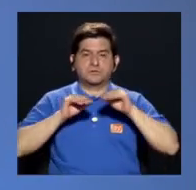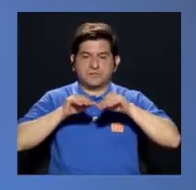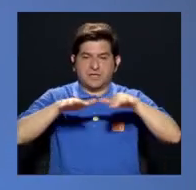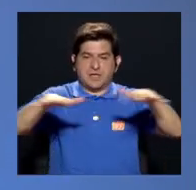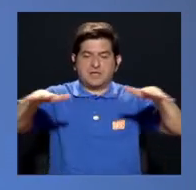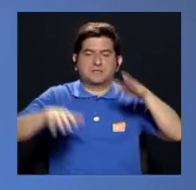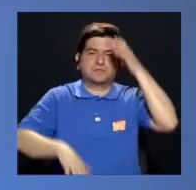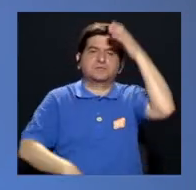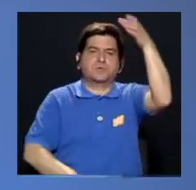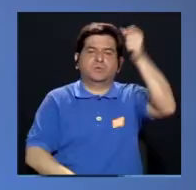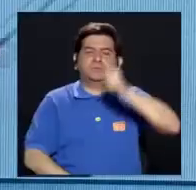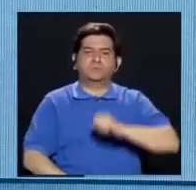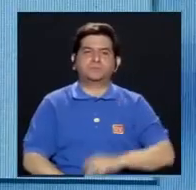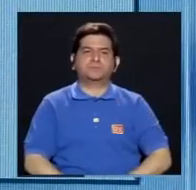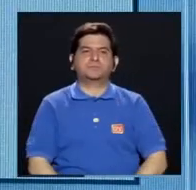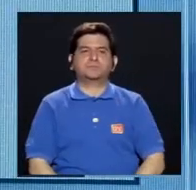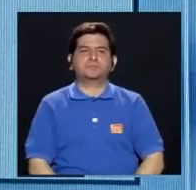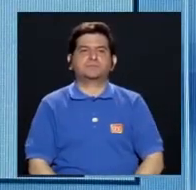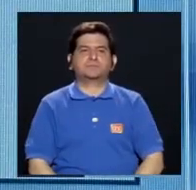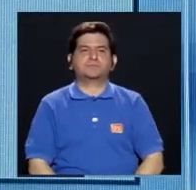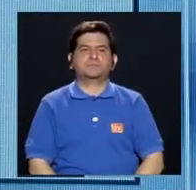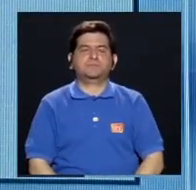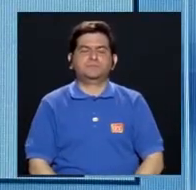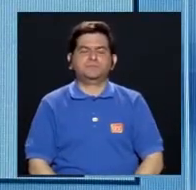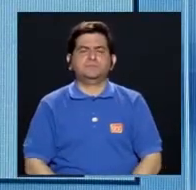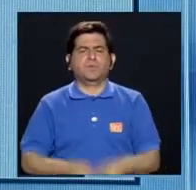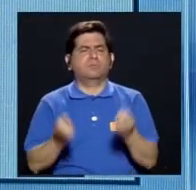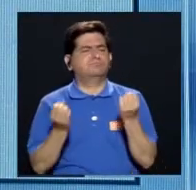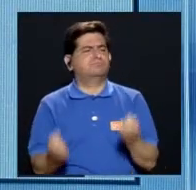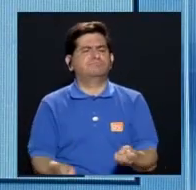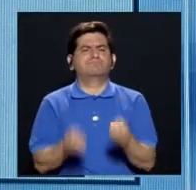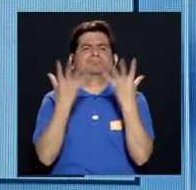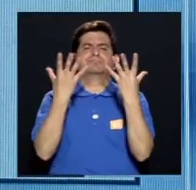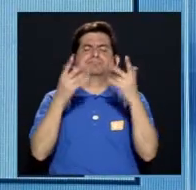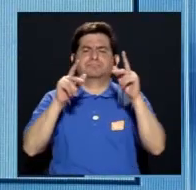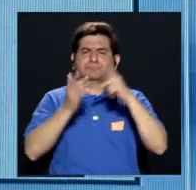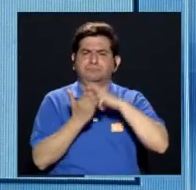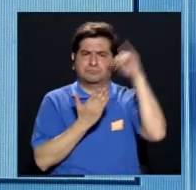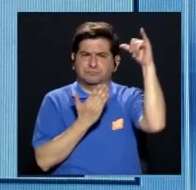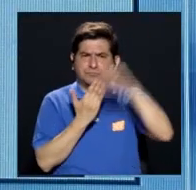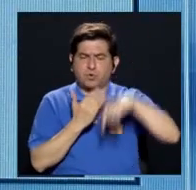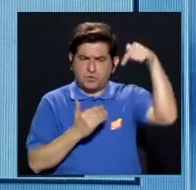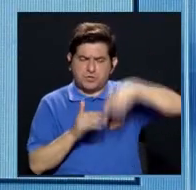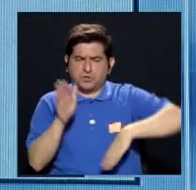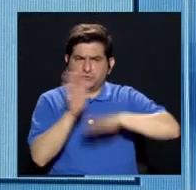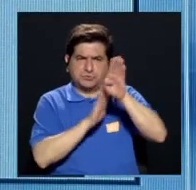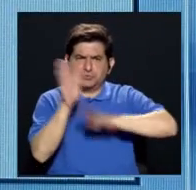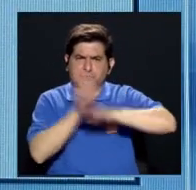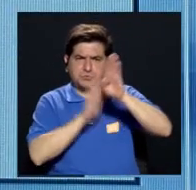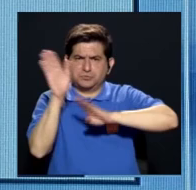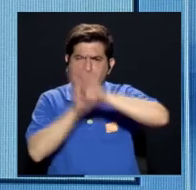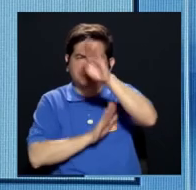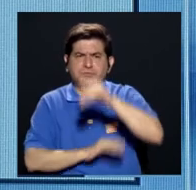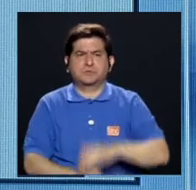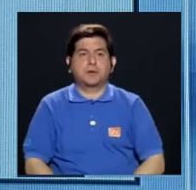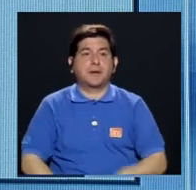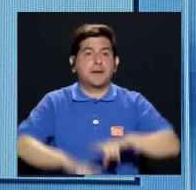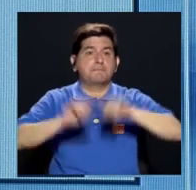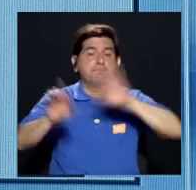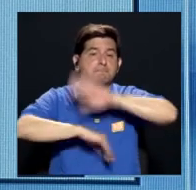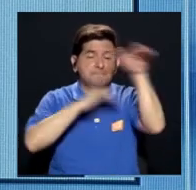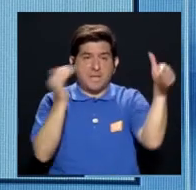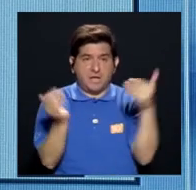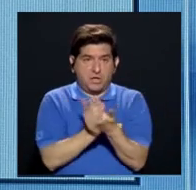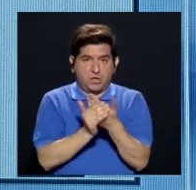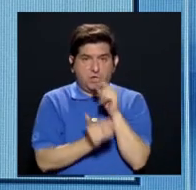extensión cultural. Son muchos los proyectos que aquí se desarrollan, pero